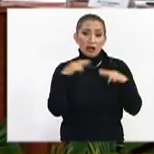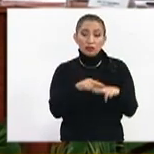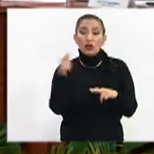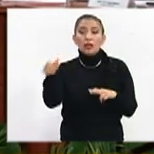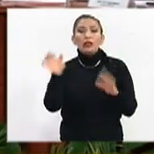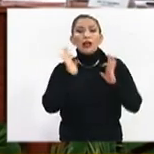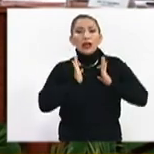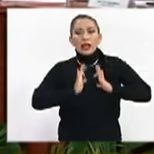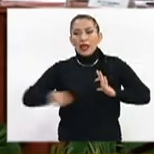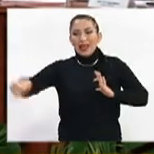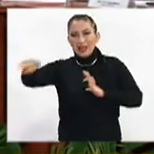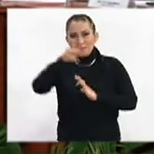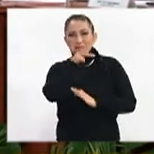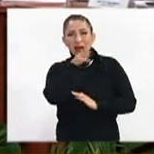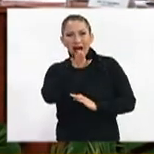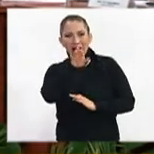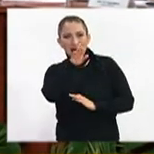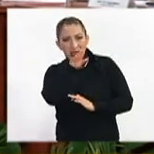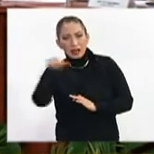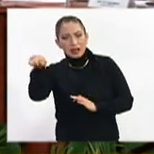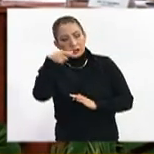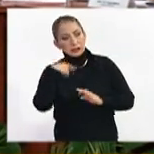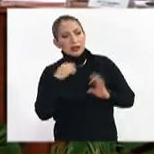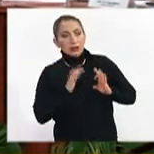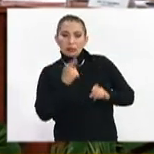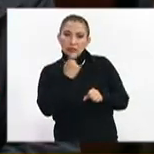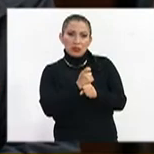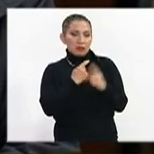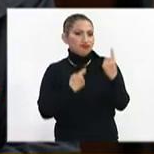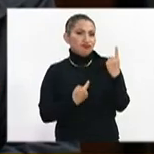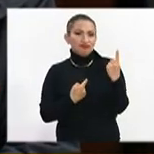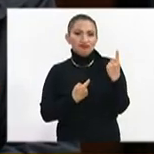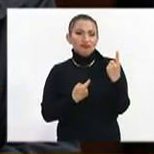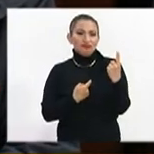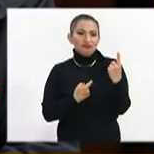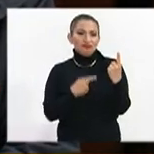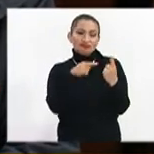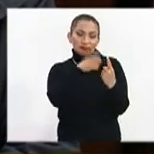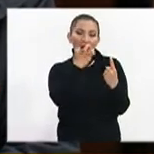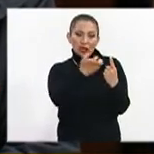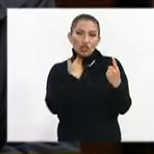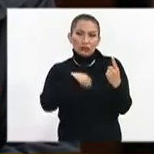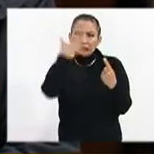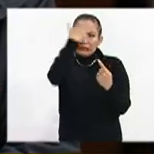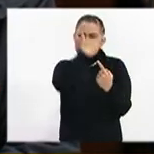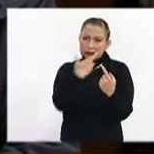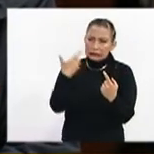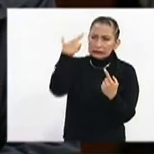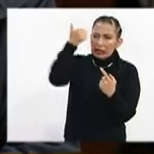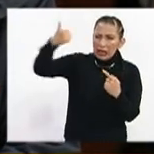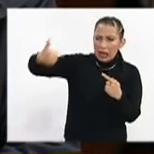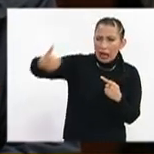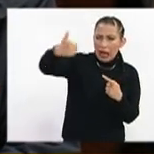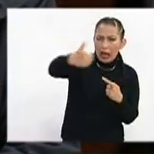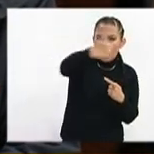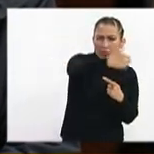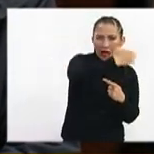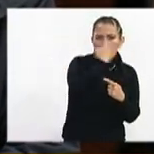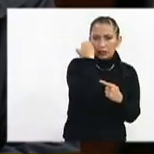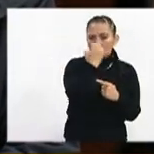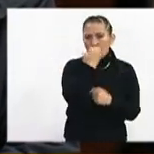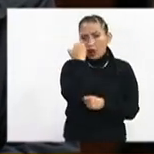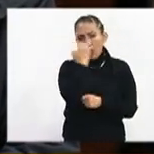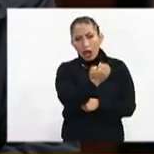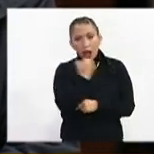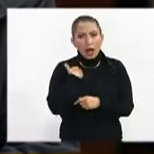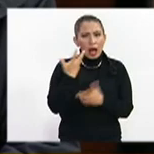y la tranquilidad de las mamás y de los papás son primero. Y que por ese sentido estamos revisando cada una de las escuelas,